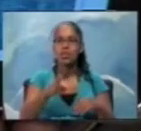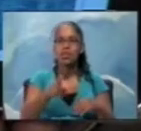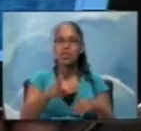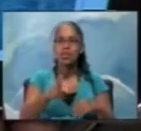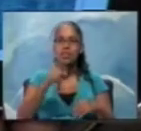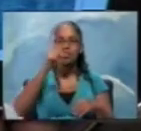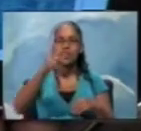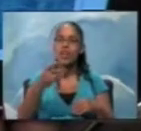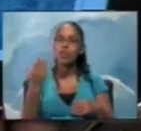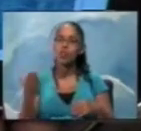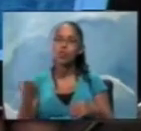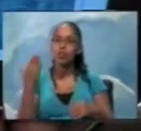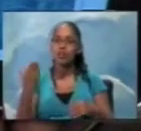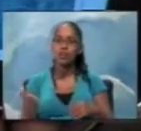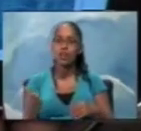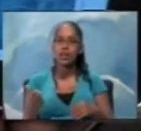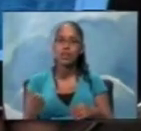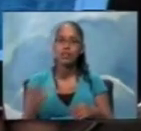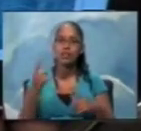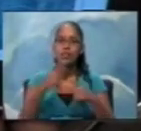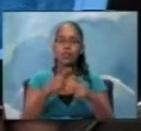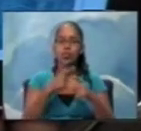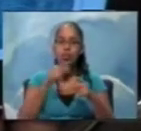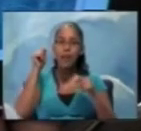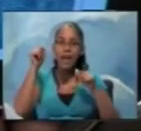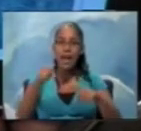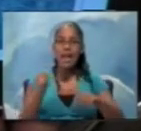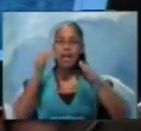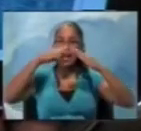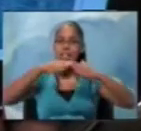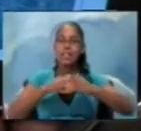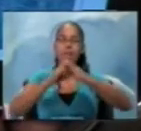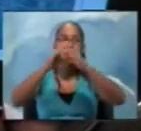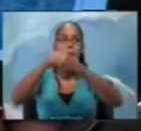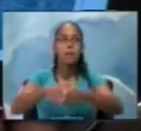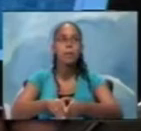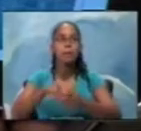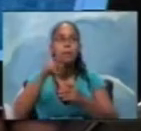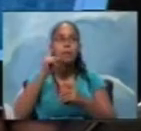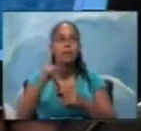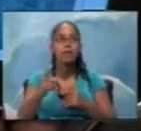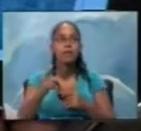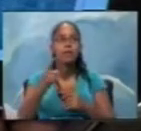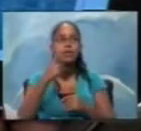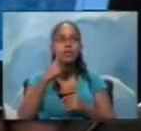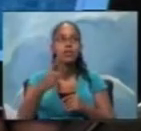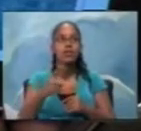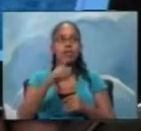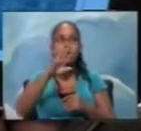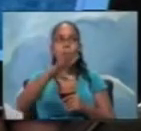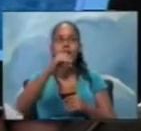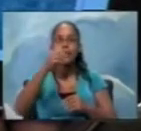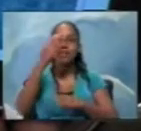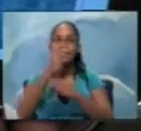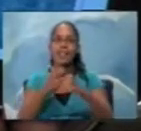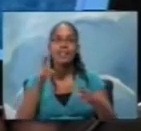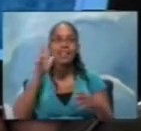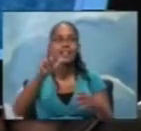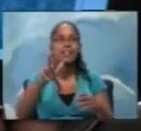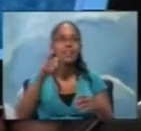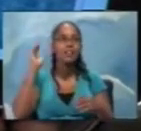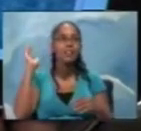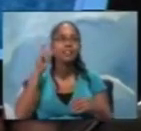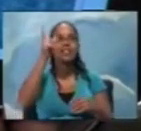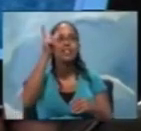3 toneladas. Pues bien, este barco cogería 40 entre 3, vendrían